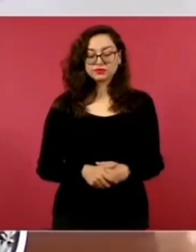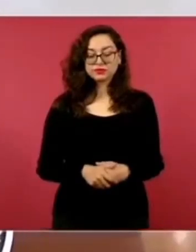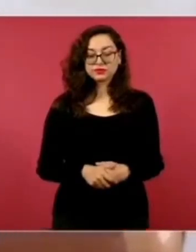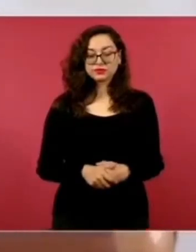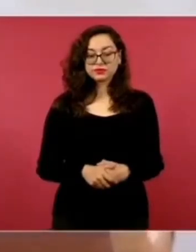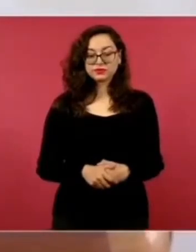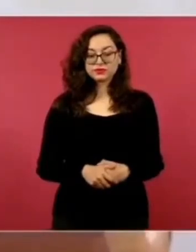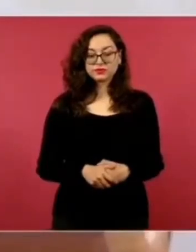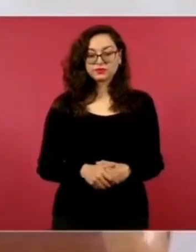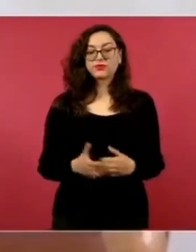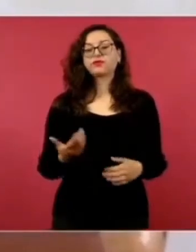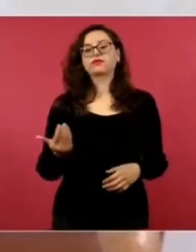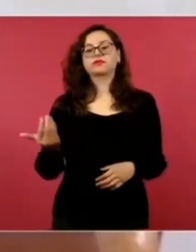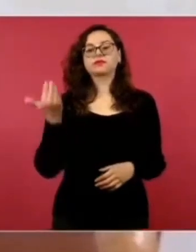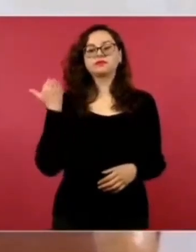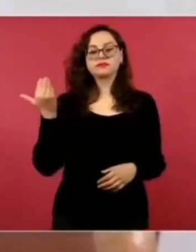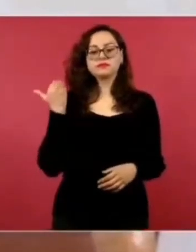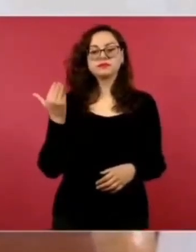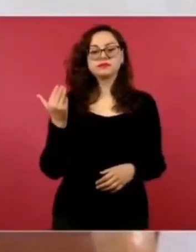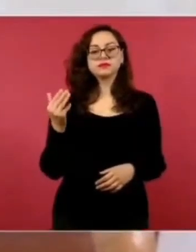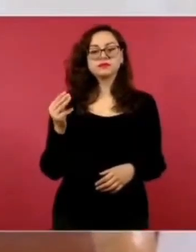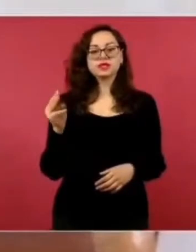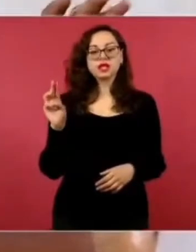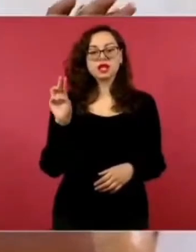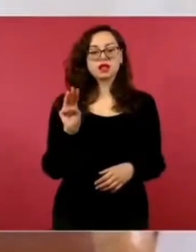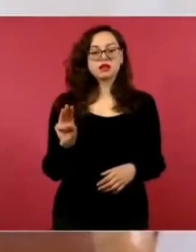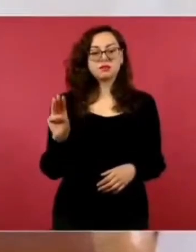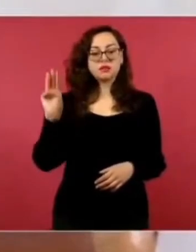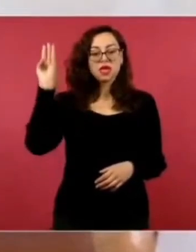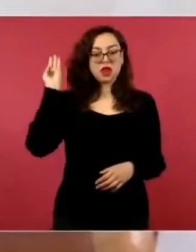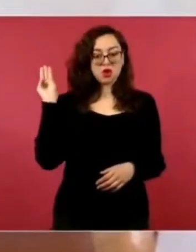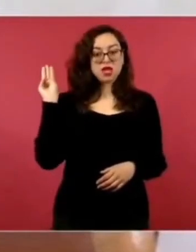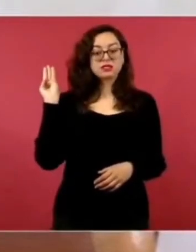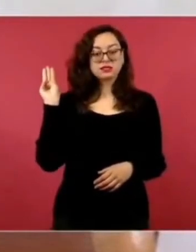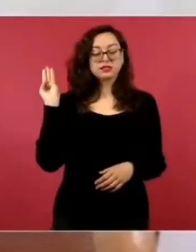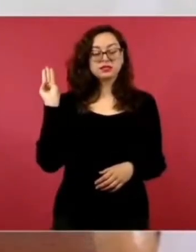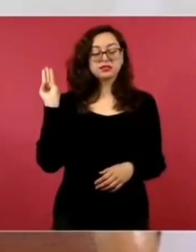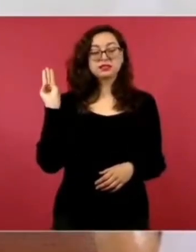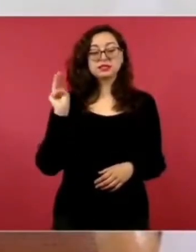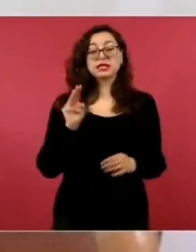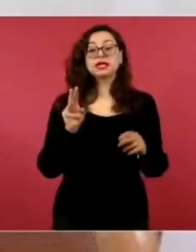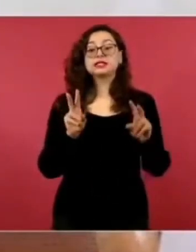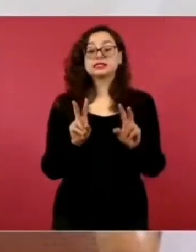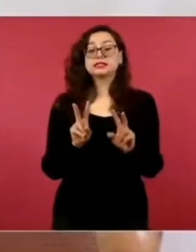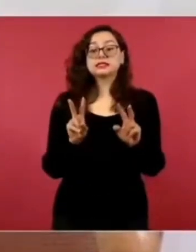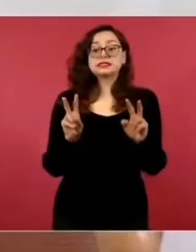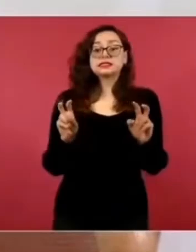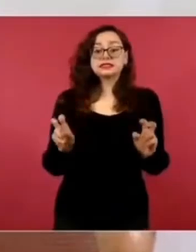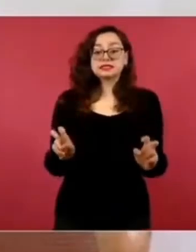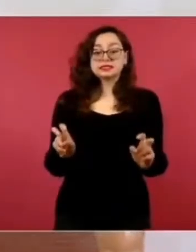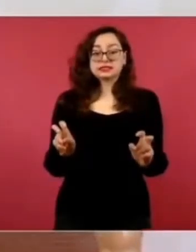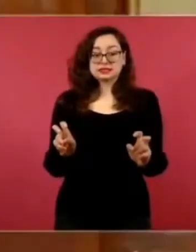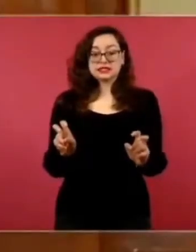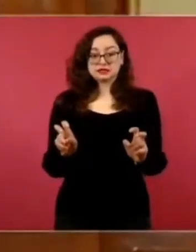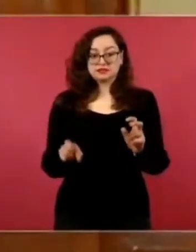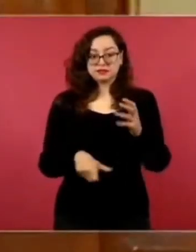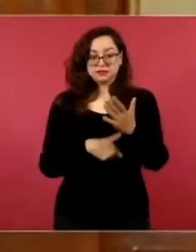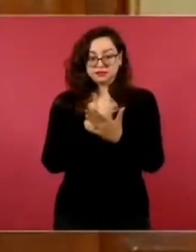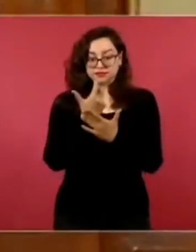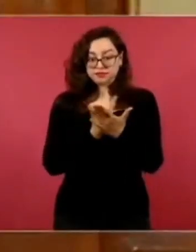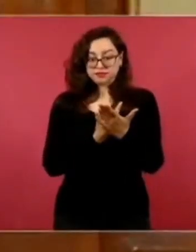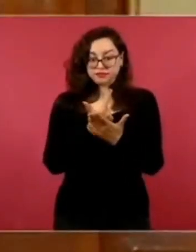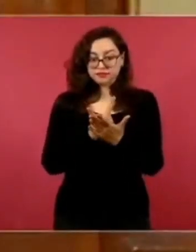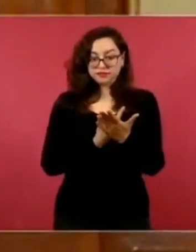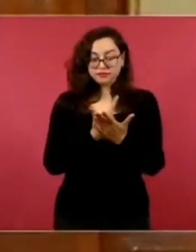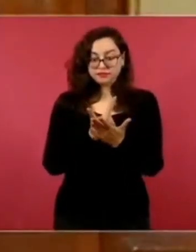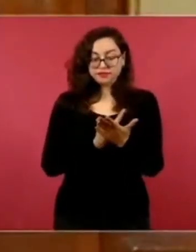el miércoles que se habló de cuánto tienen,